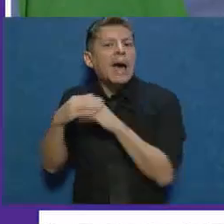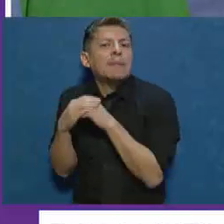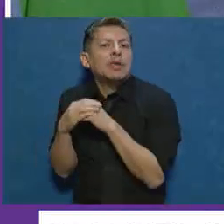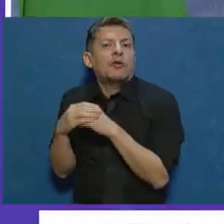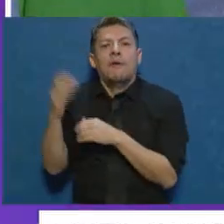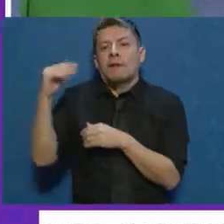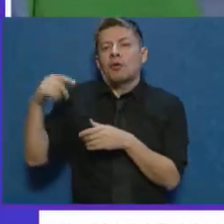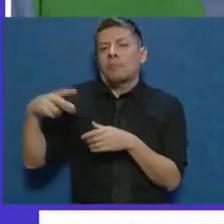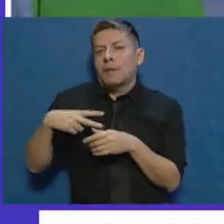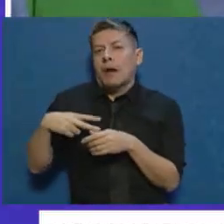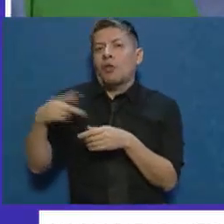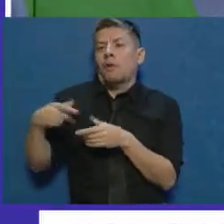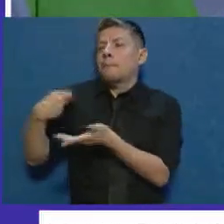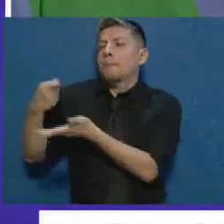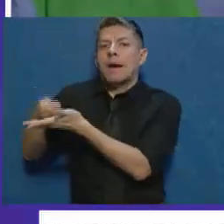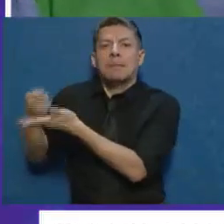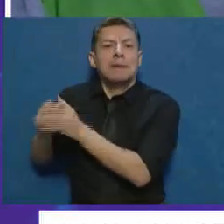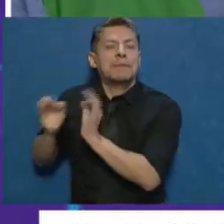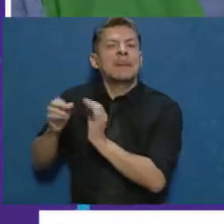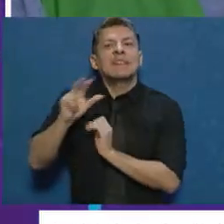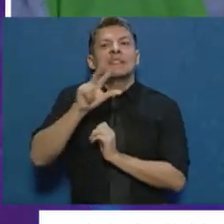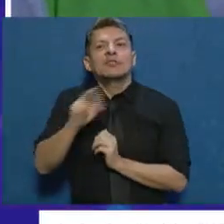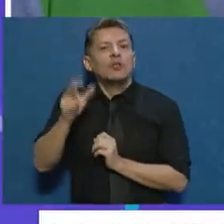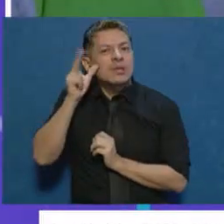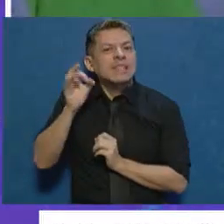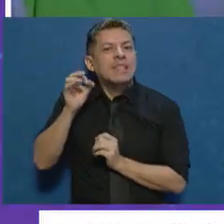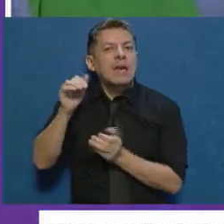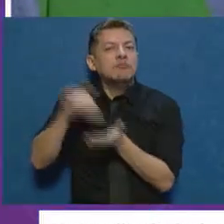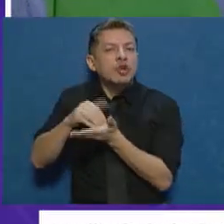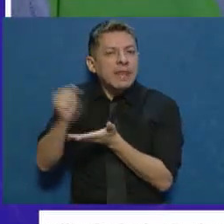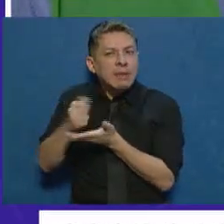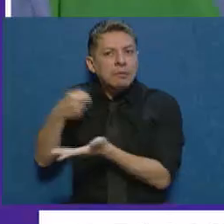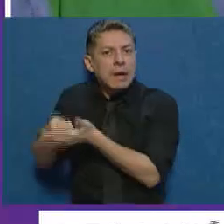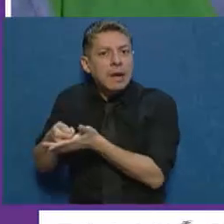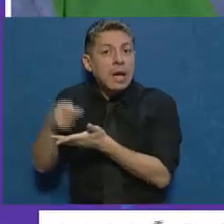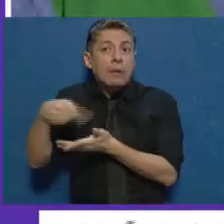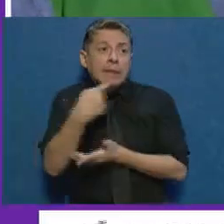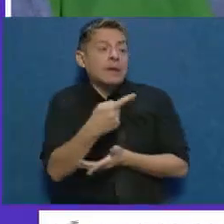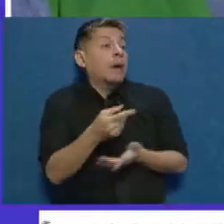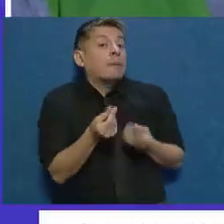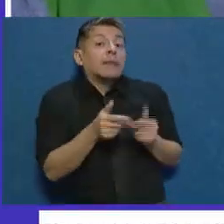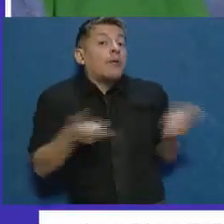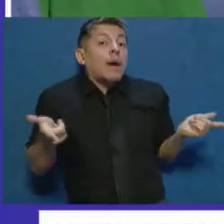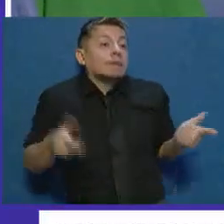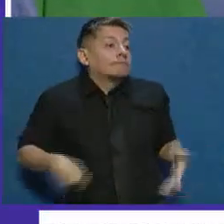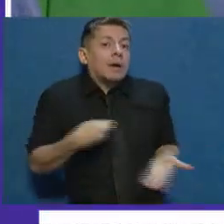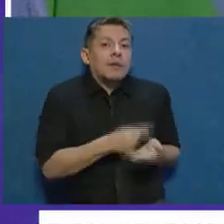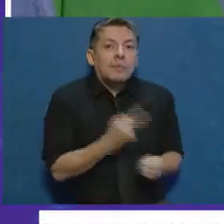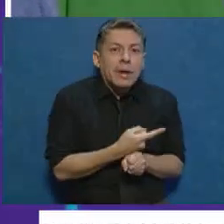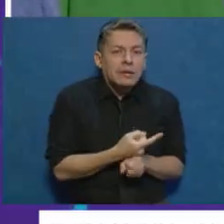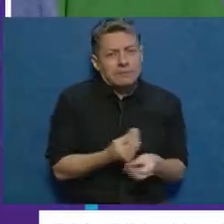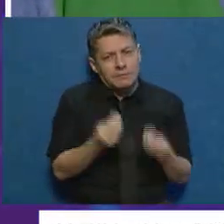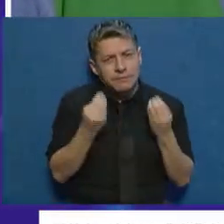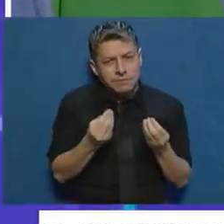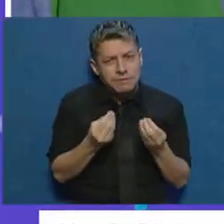y empresarios, más de 380 millones de pesos y ahora viene que no tiene el aguinaldo para los trabajadores estatales. Pongan los